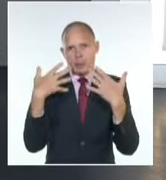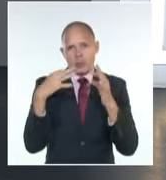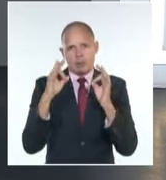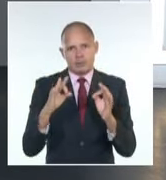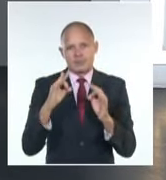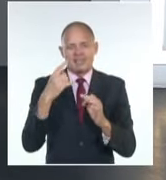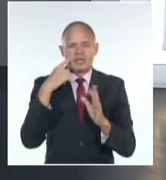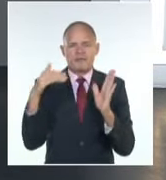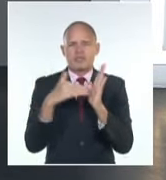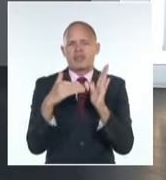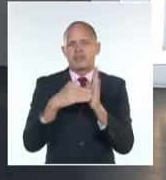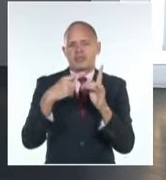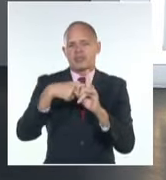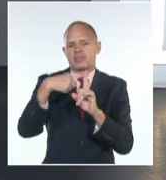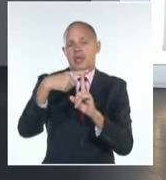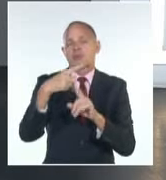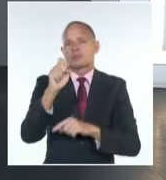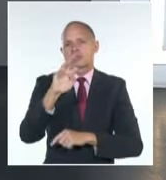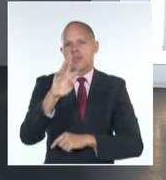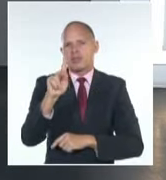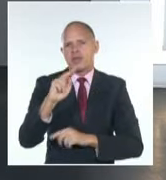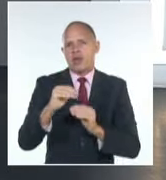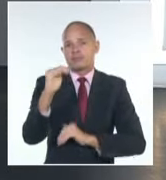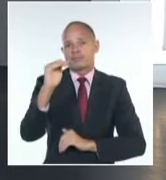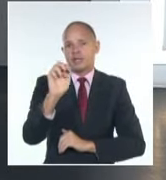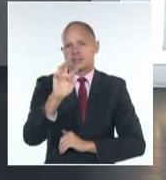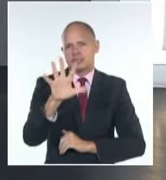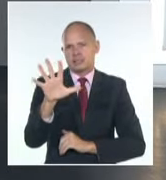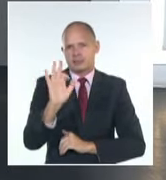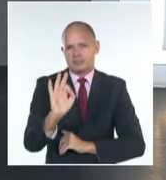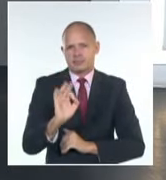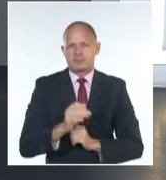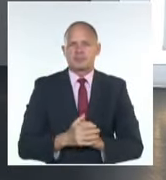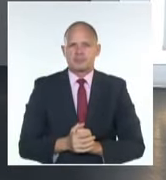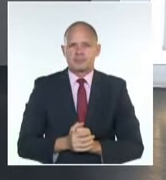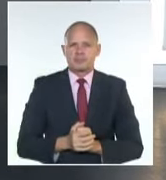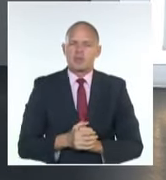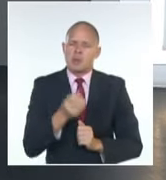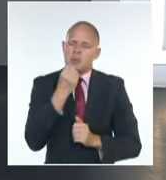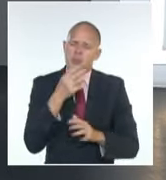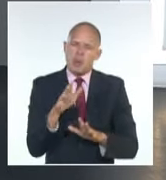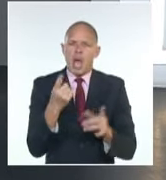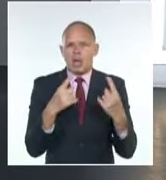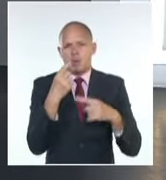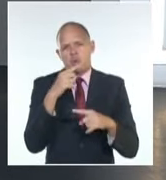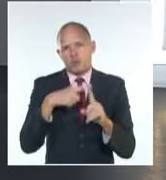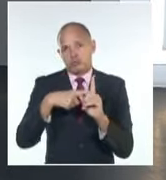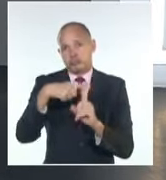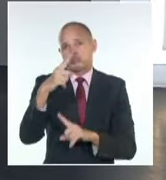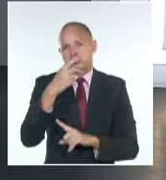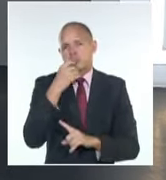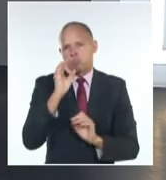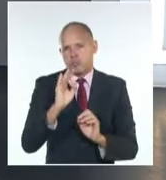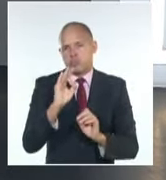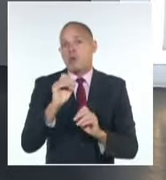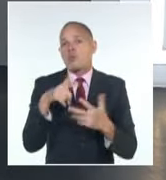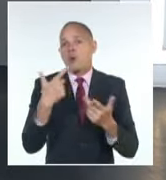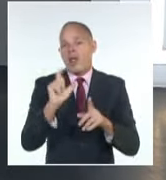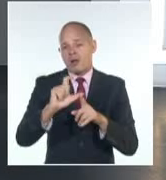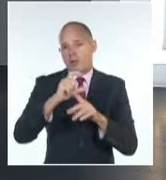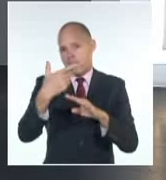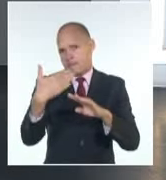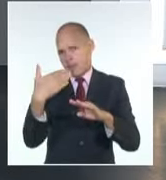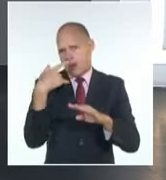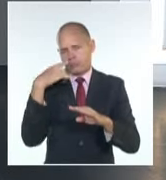en la tarde de 32 y hasta 35 grc pueden haber valores superiores hacia zonas del interior los